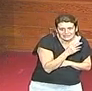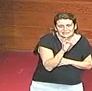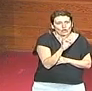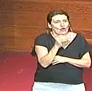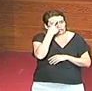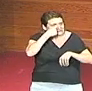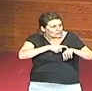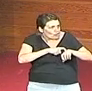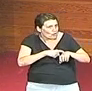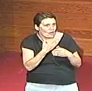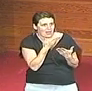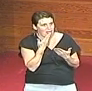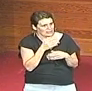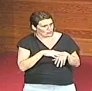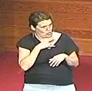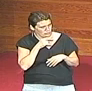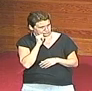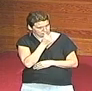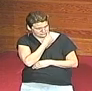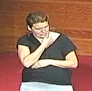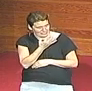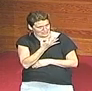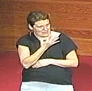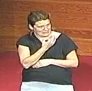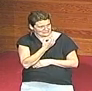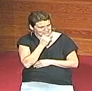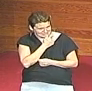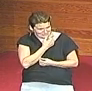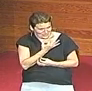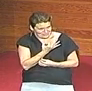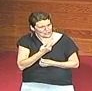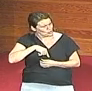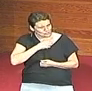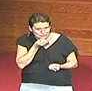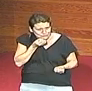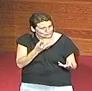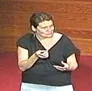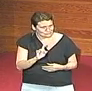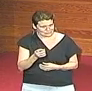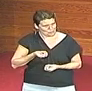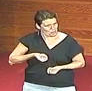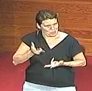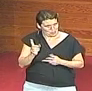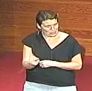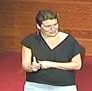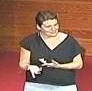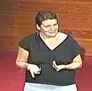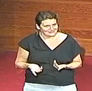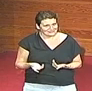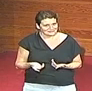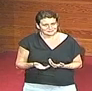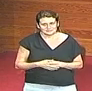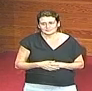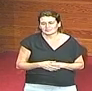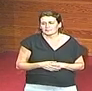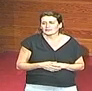de la deontología profesional de esos gremios se entiende que no van a contar nada. Nosotros no podemos revelar fuentes. Entonces, bueno, pues le